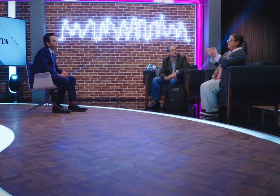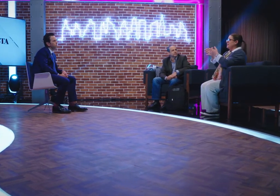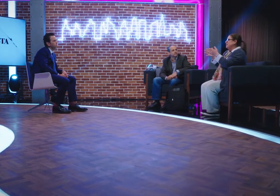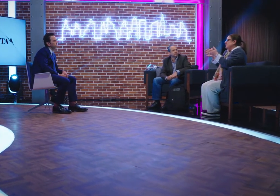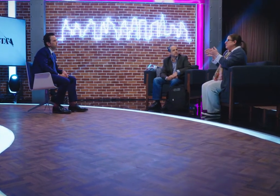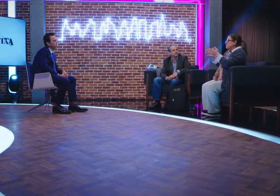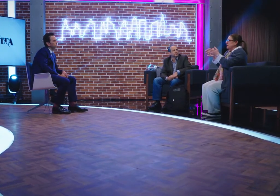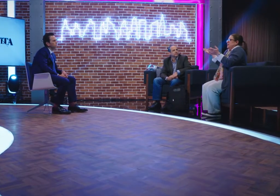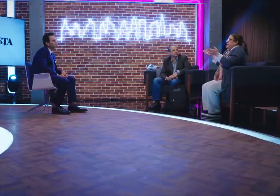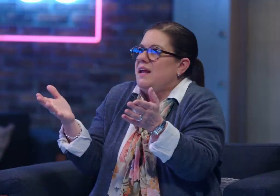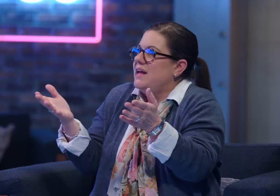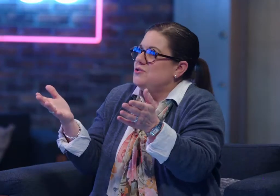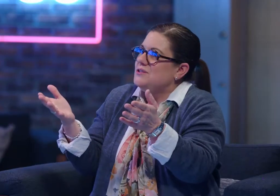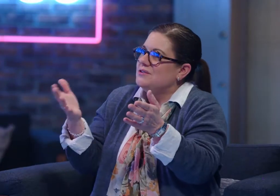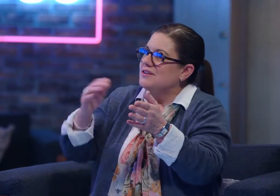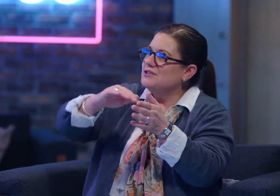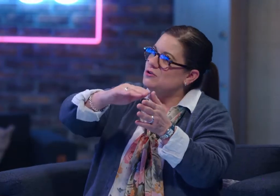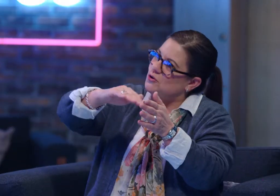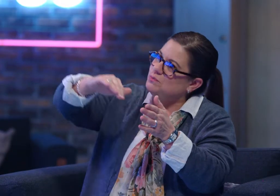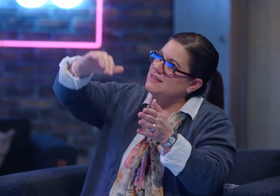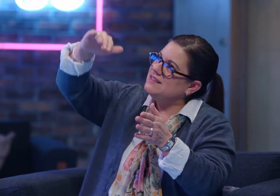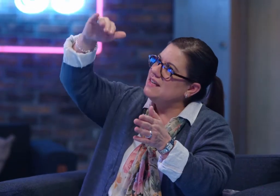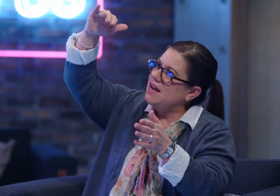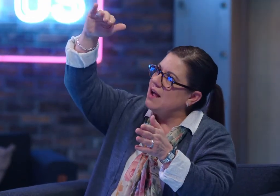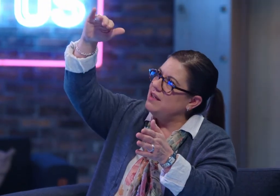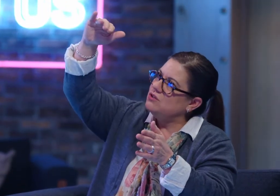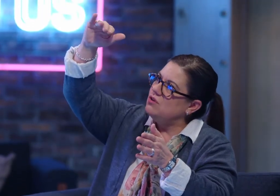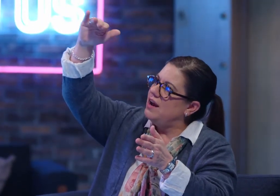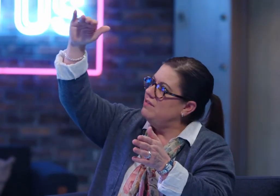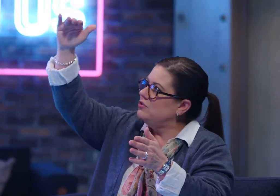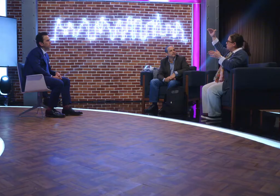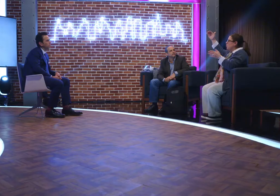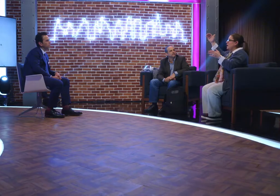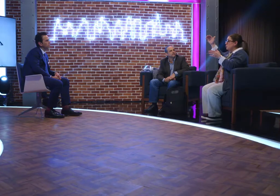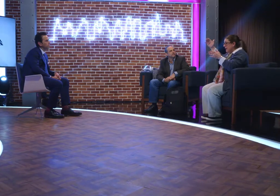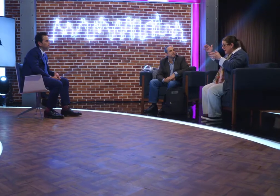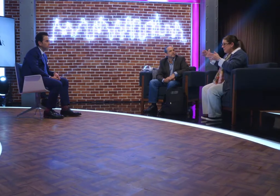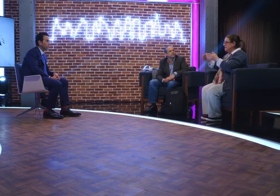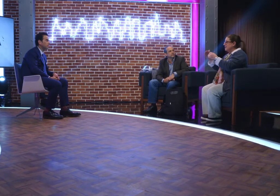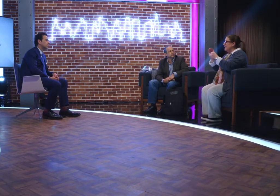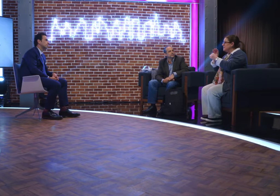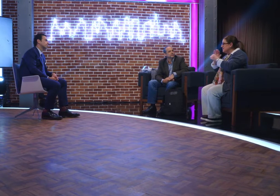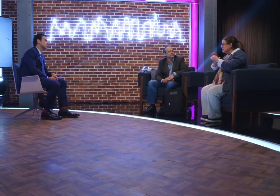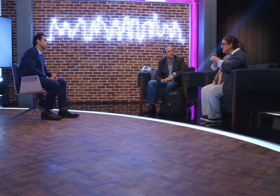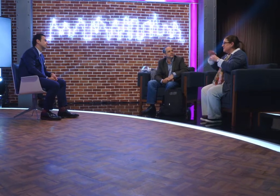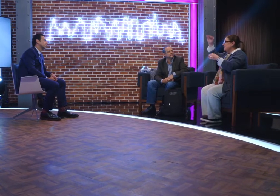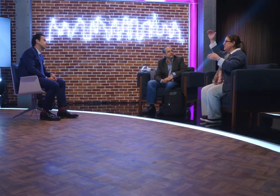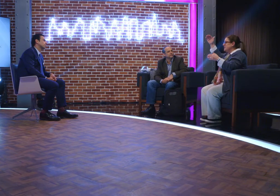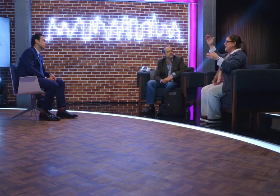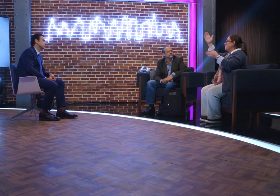ocurrencia. ¿Quién ha hecho eso? O sea, todos los países que han abierto cuando claramente las